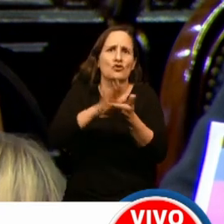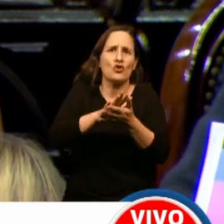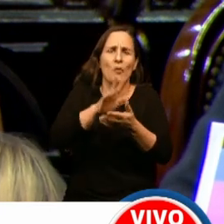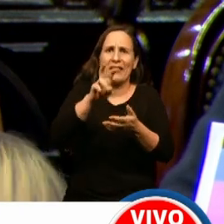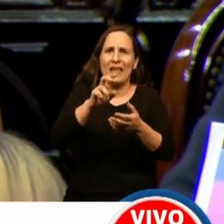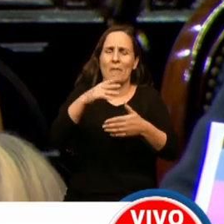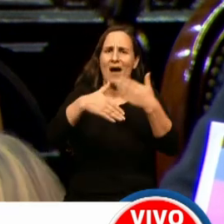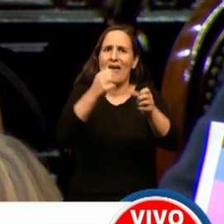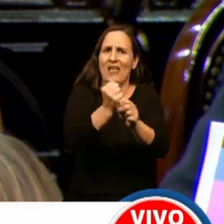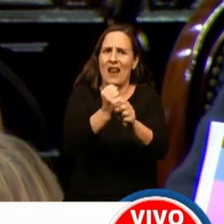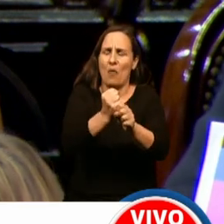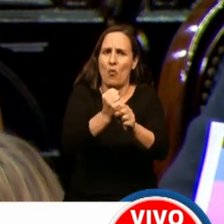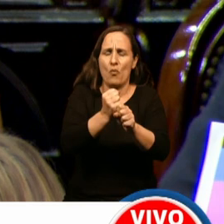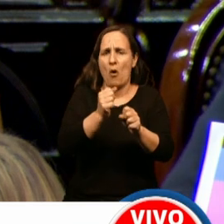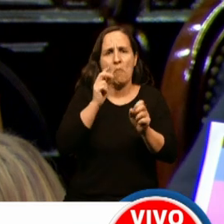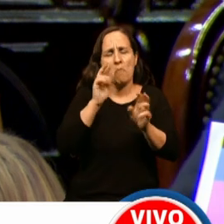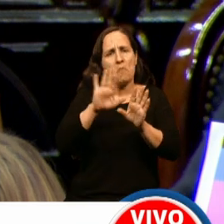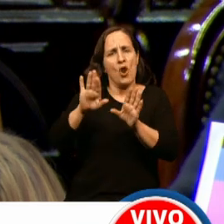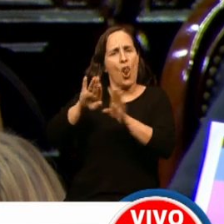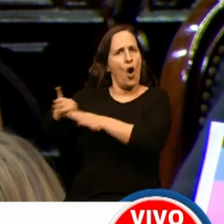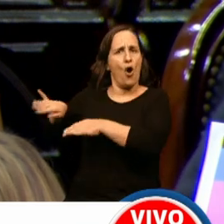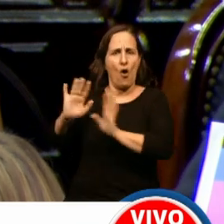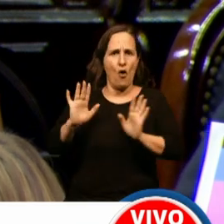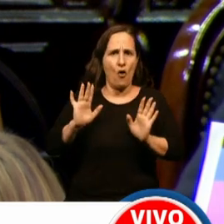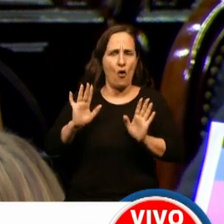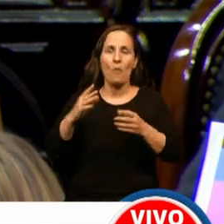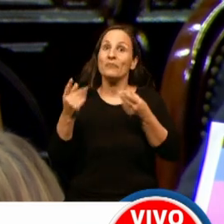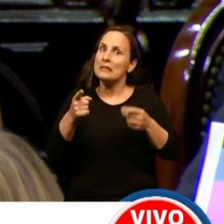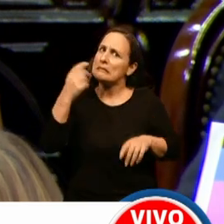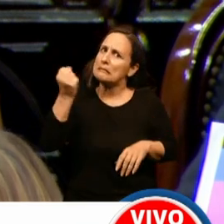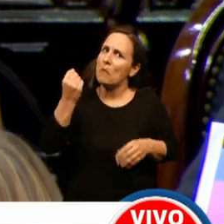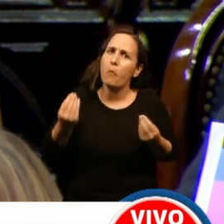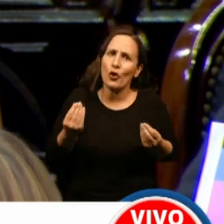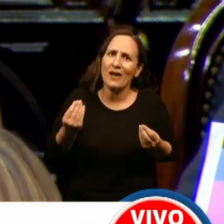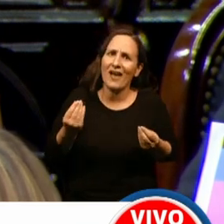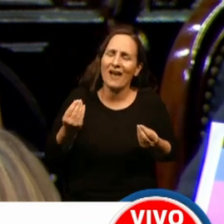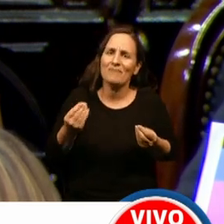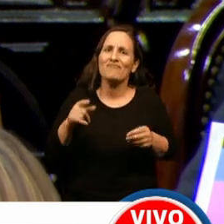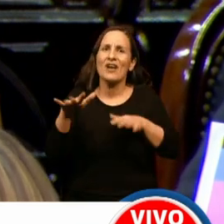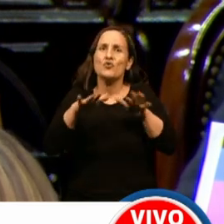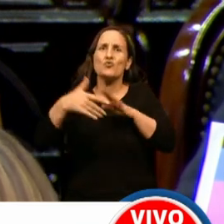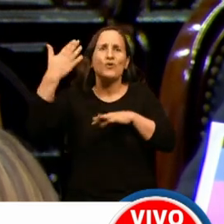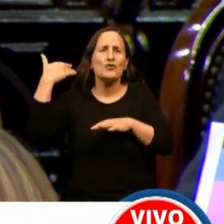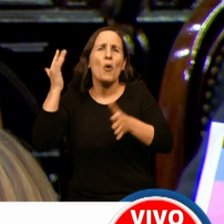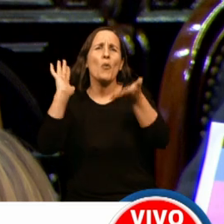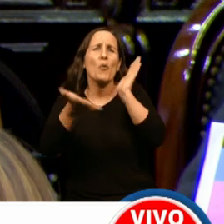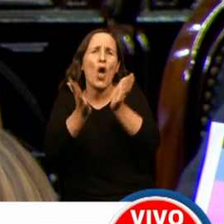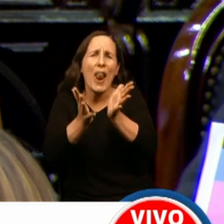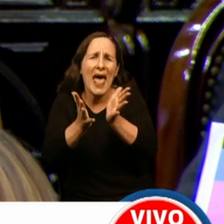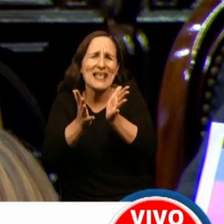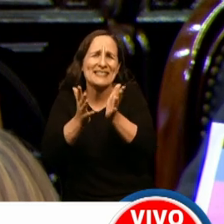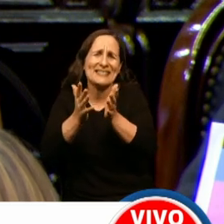desarrollo laboral y eso tiene mucho que ver porque la de la violencia que sufren han